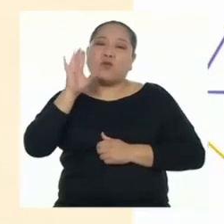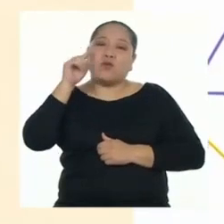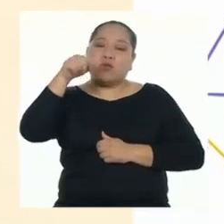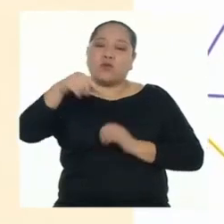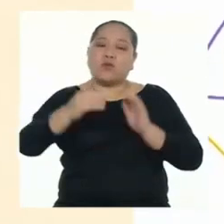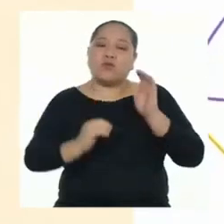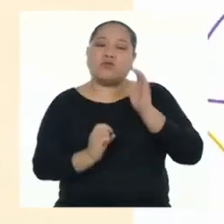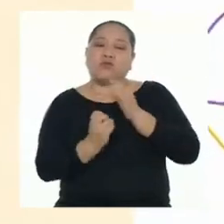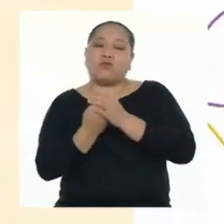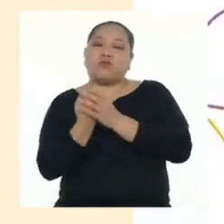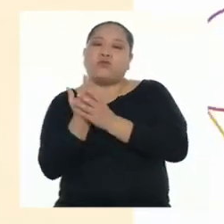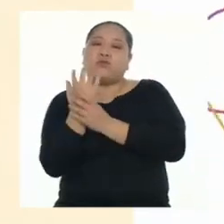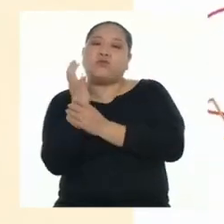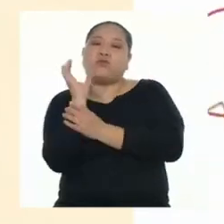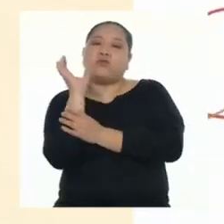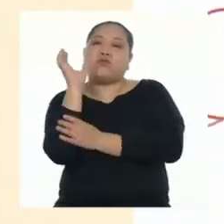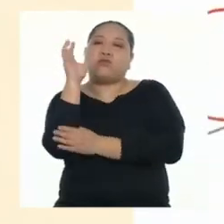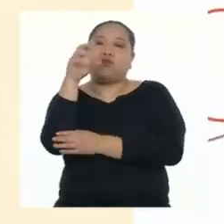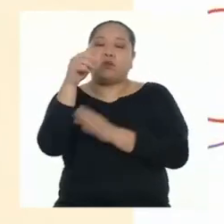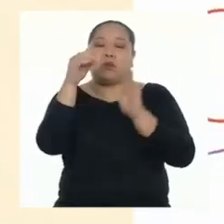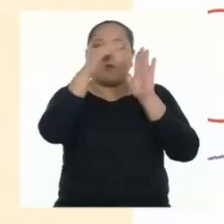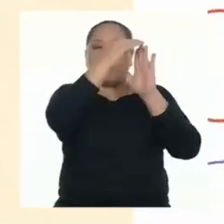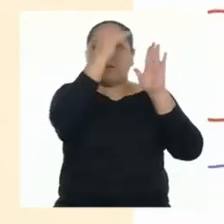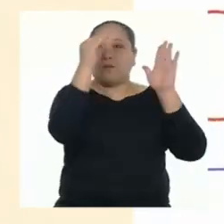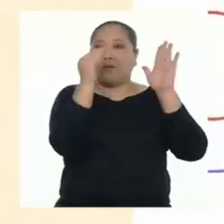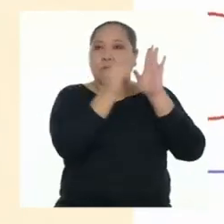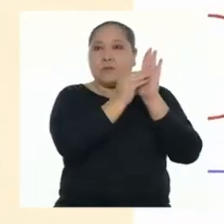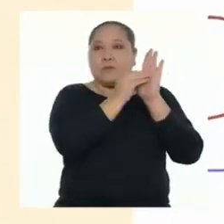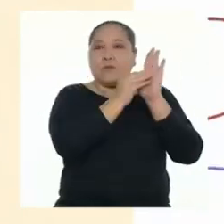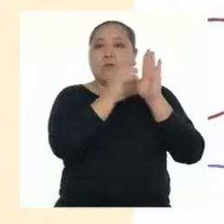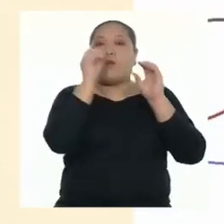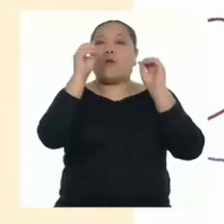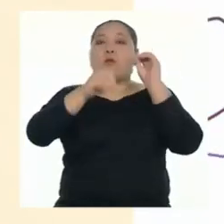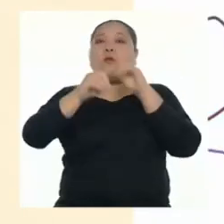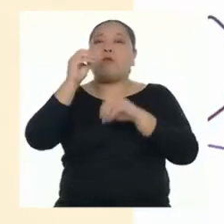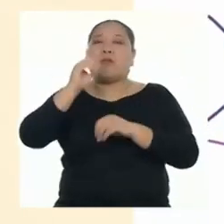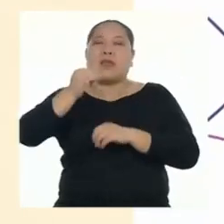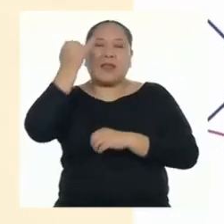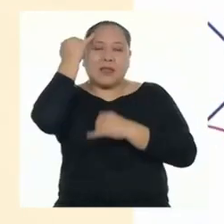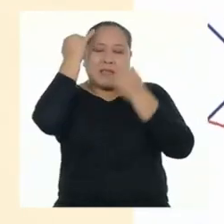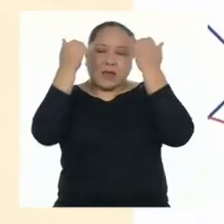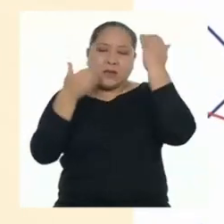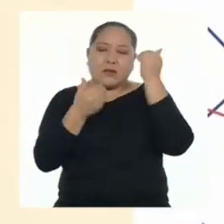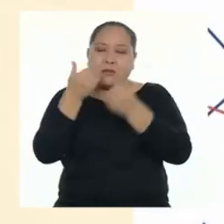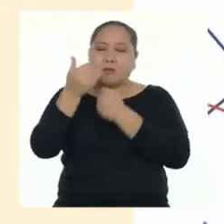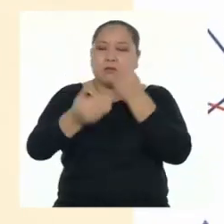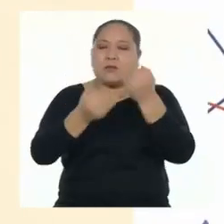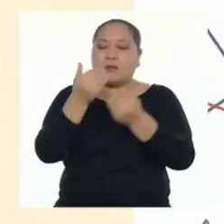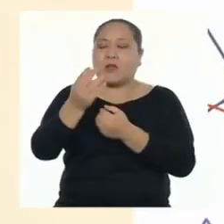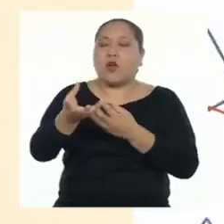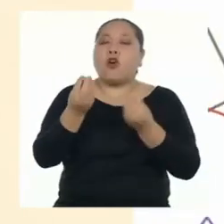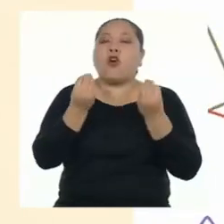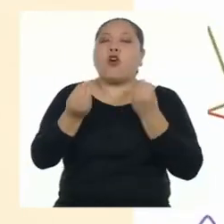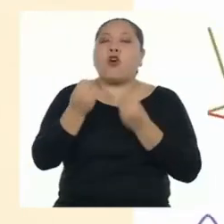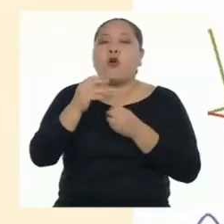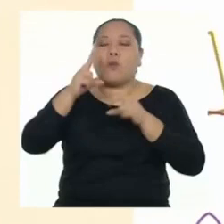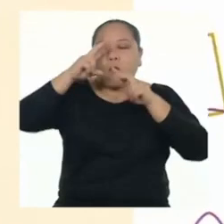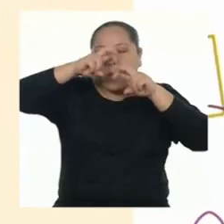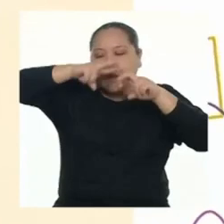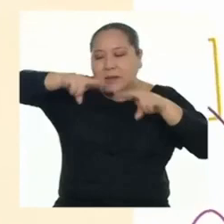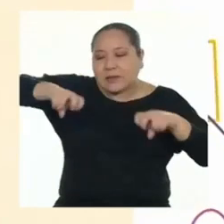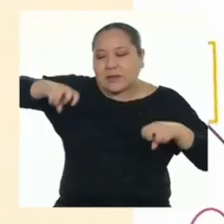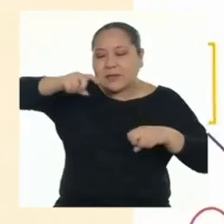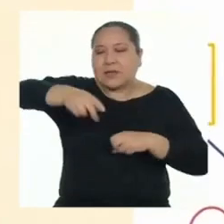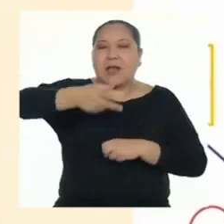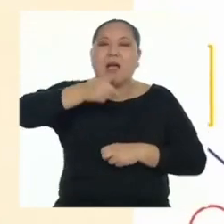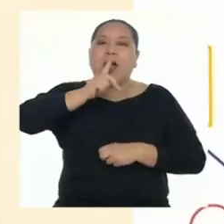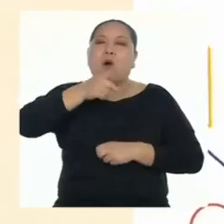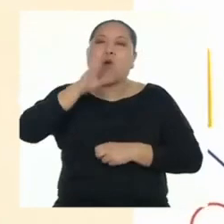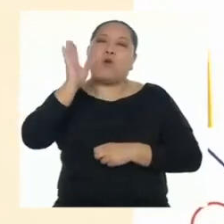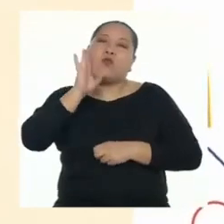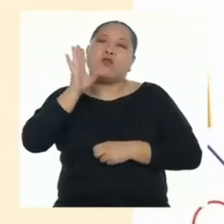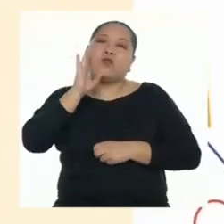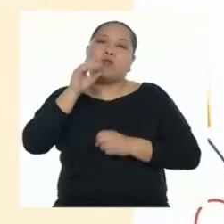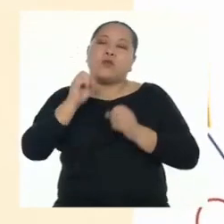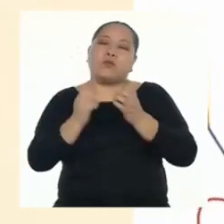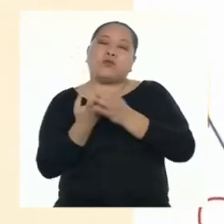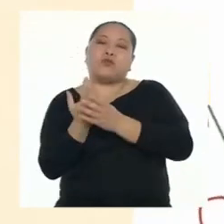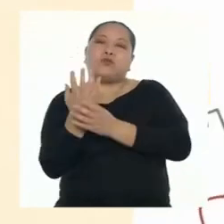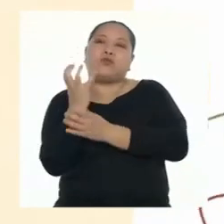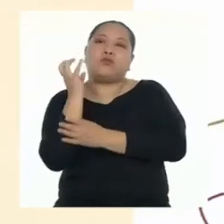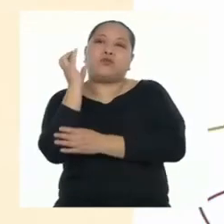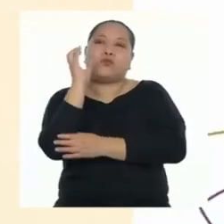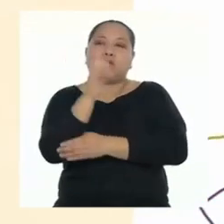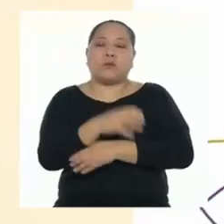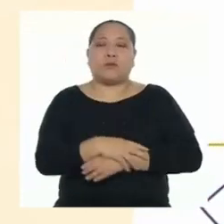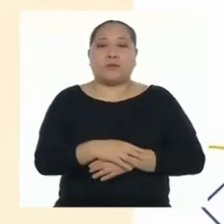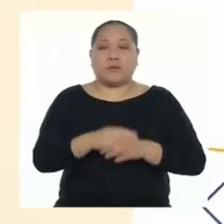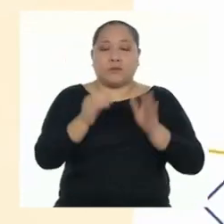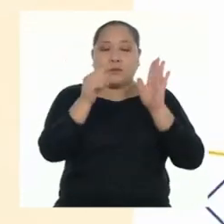de las plantas. Proponer procedimientos que permitan obtener datos de los efectos del agua contaminada en el crecimiento de la planta. Obtiene datos